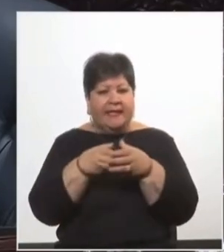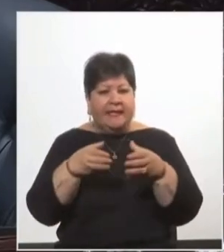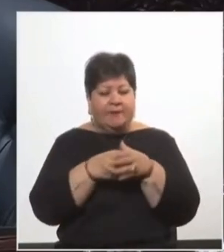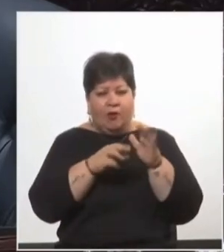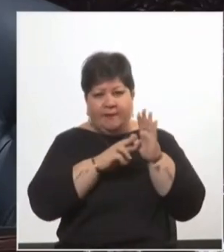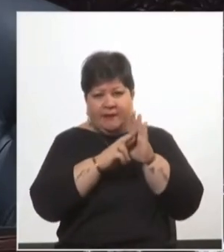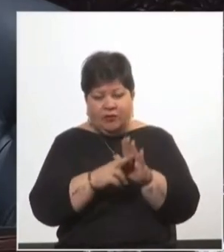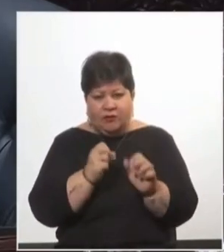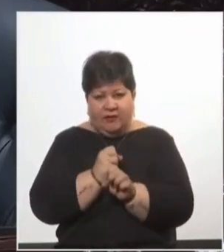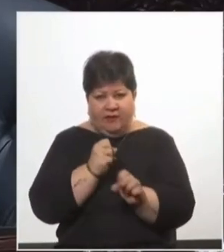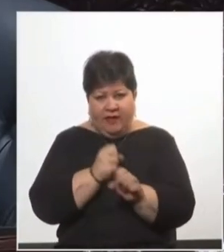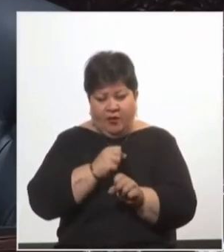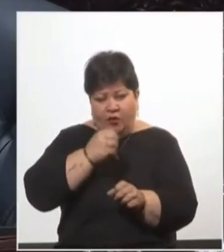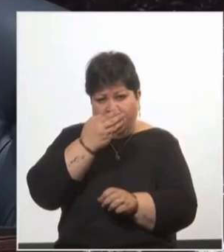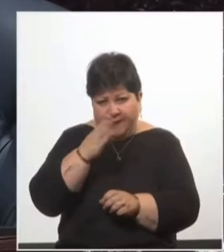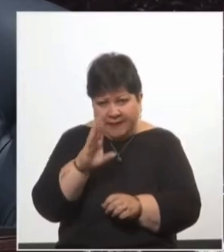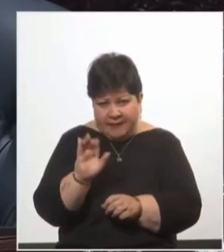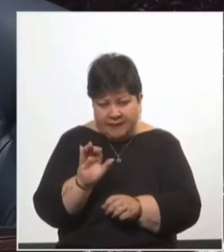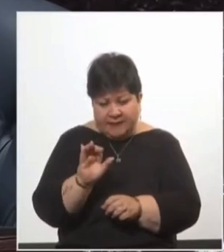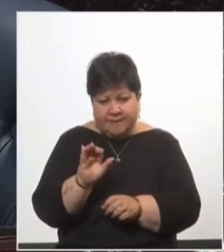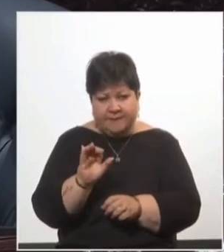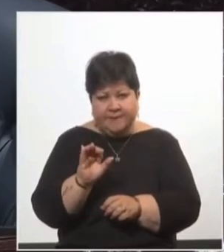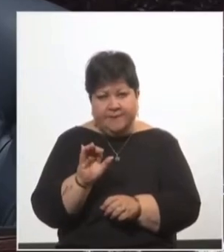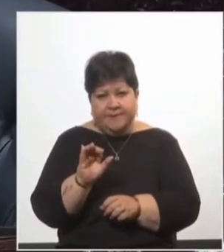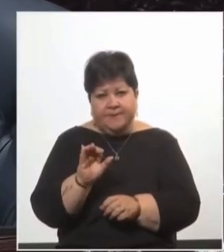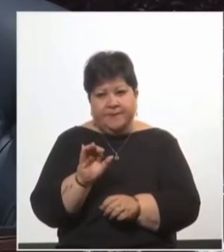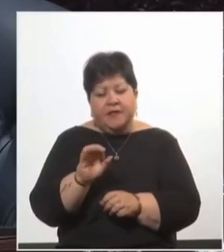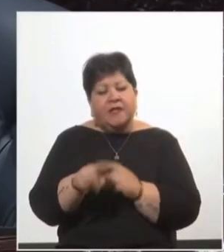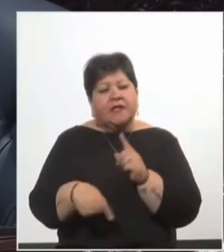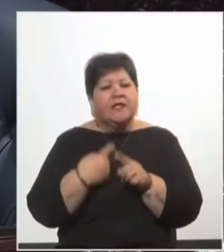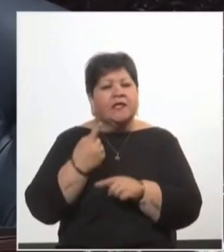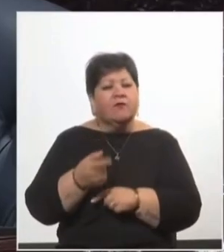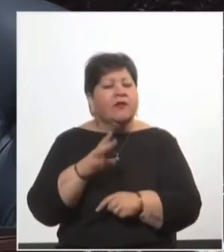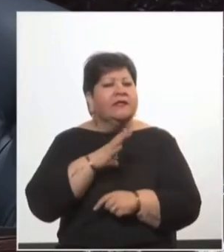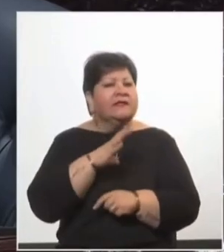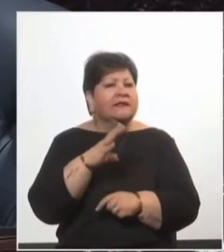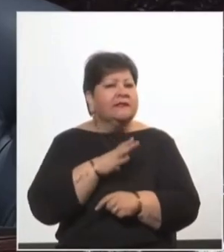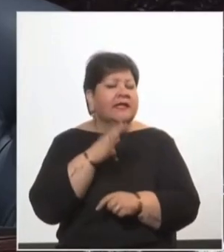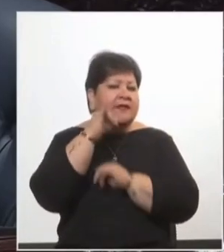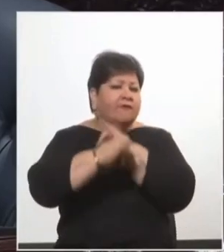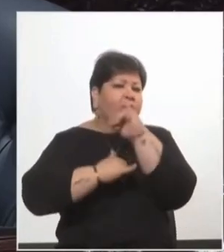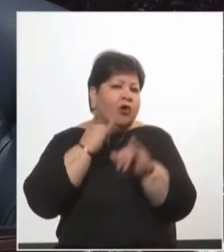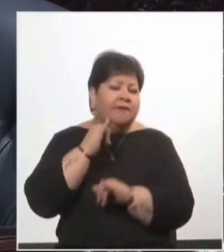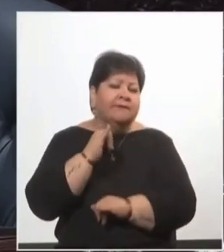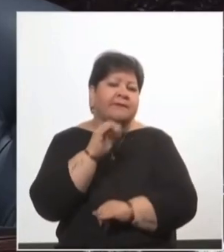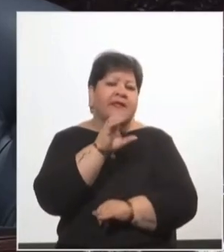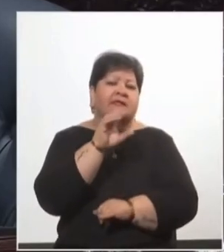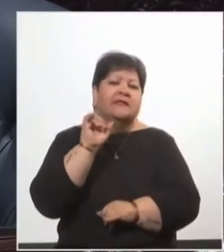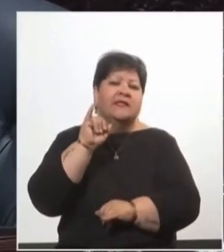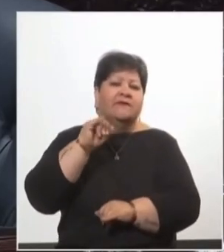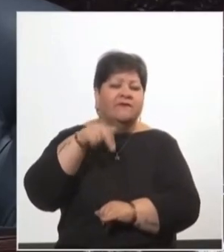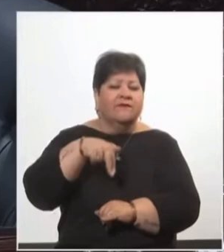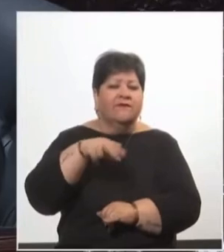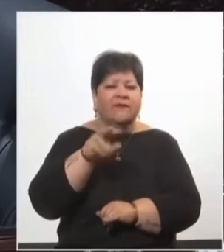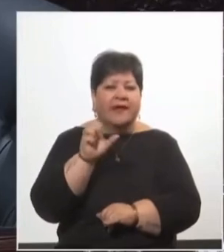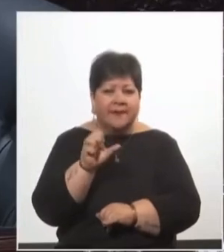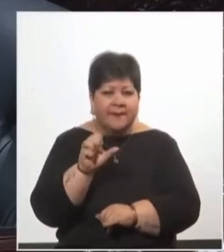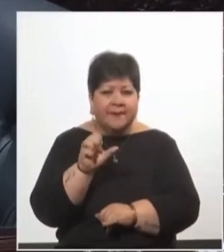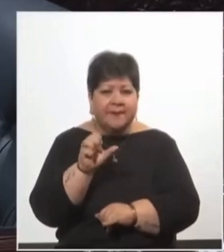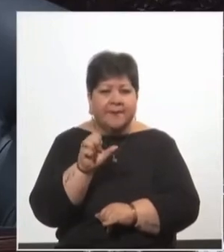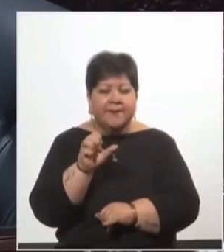los trabajadores del BPS. Pero después aparecen los informes de CIMBE, ¿sí? Una